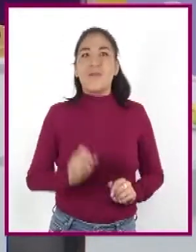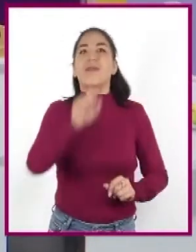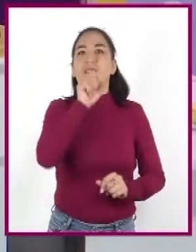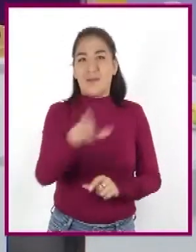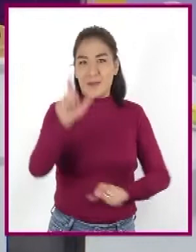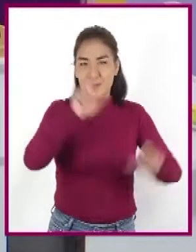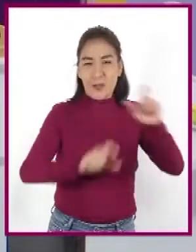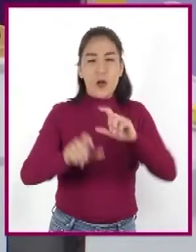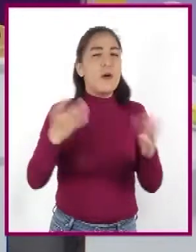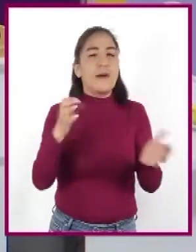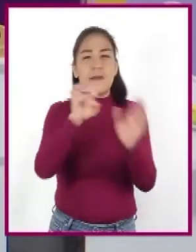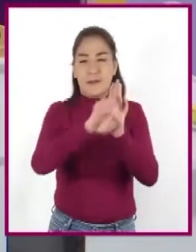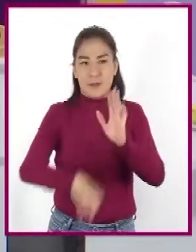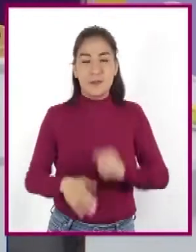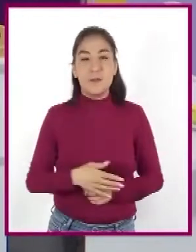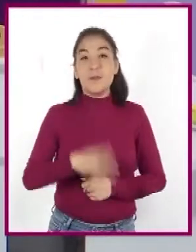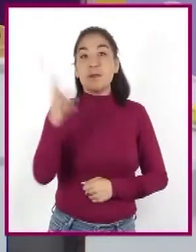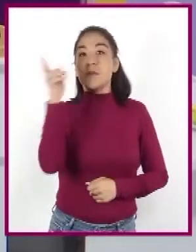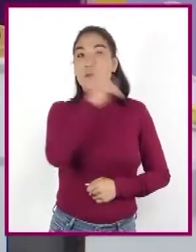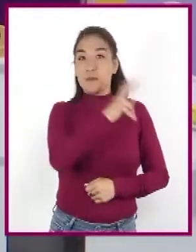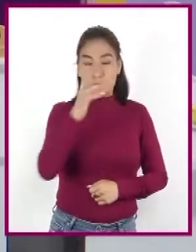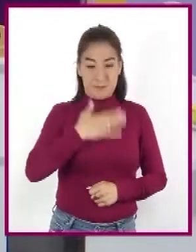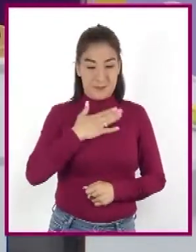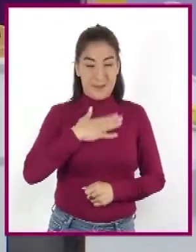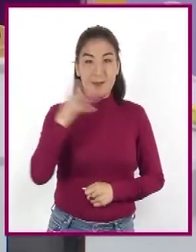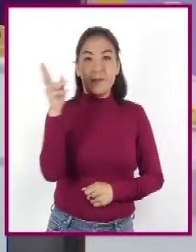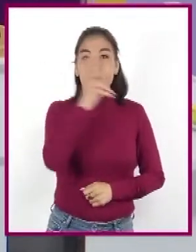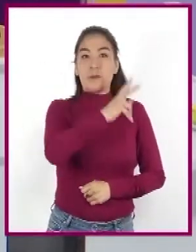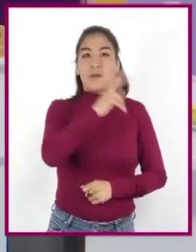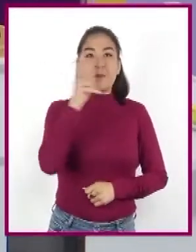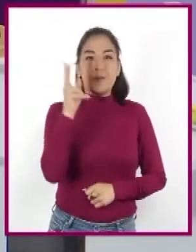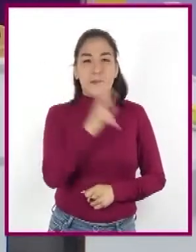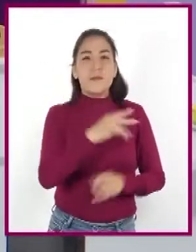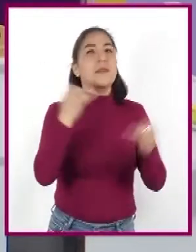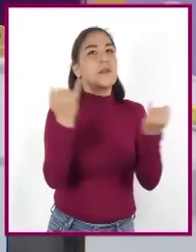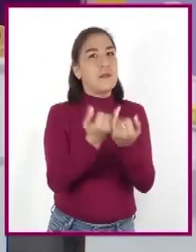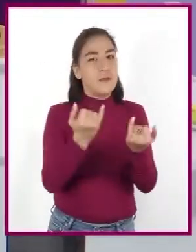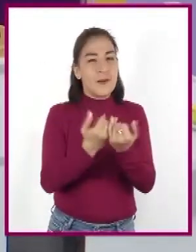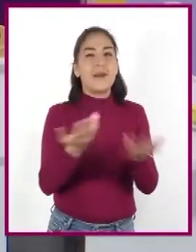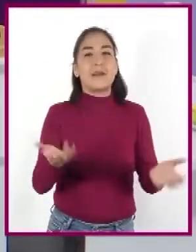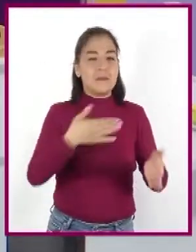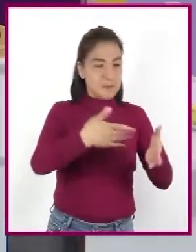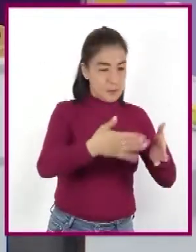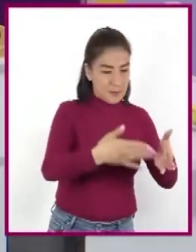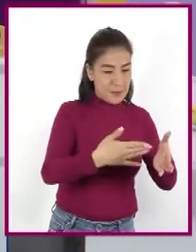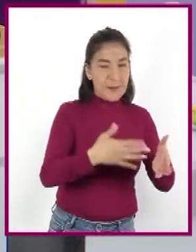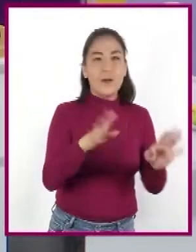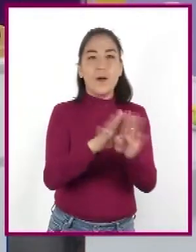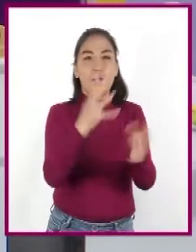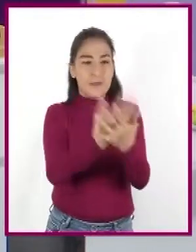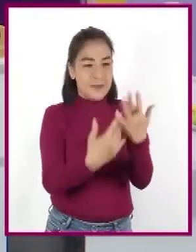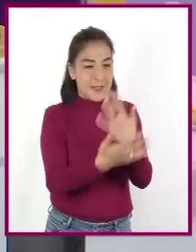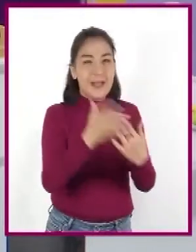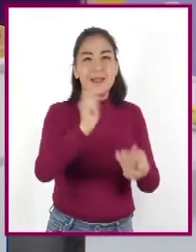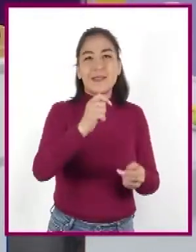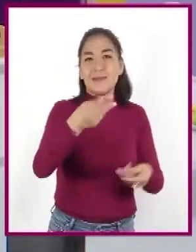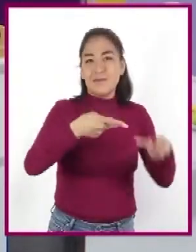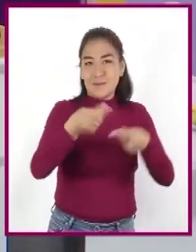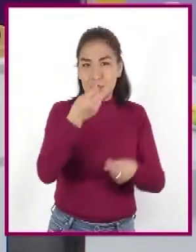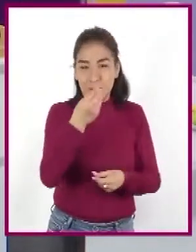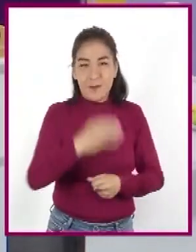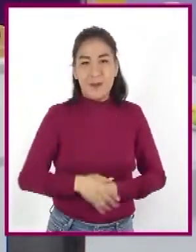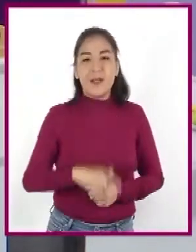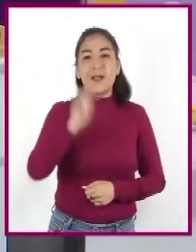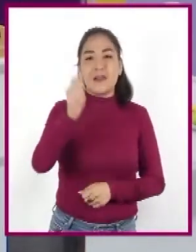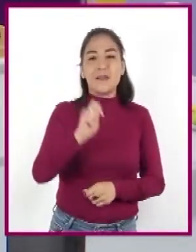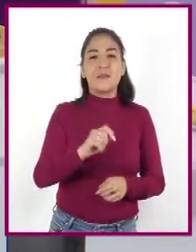en el proceso de respiración, también en la cocina al preparar los alimentos, en las frutas cuando se oscurece un